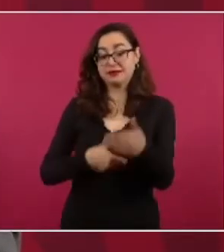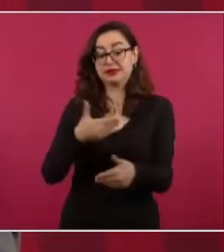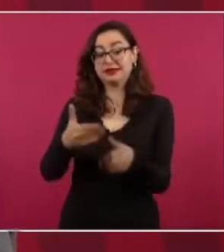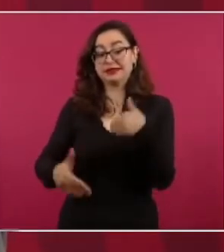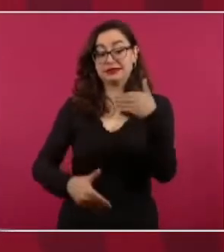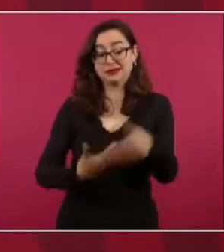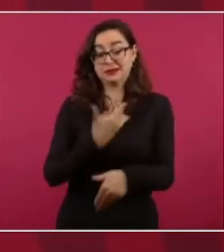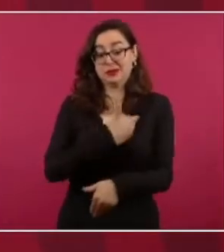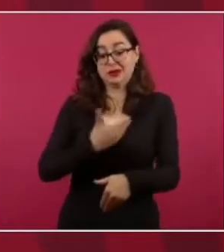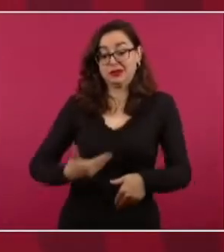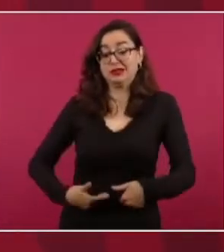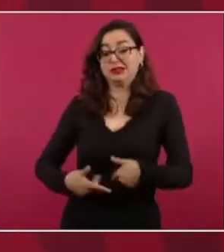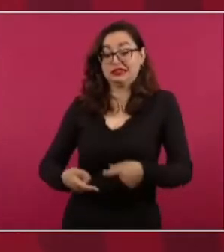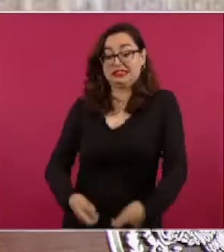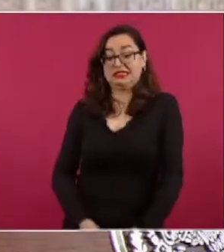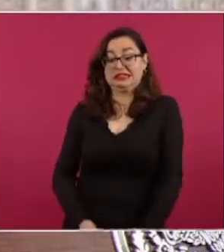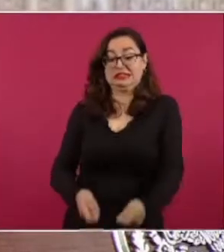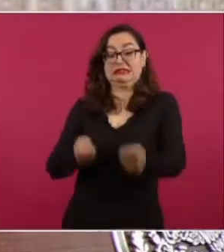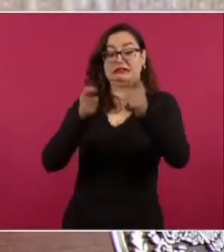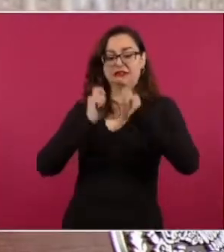tenía uno que gobernar